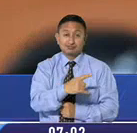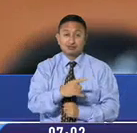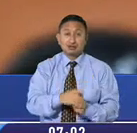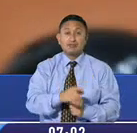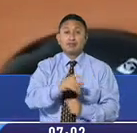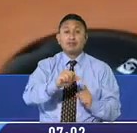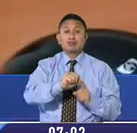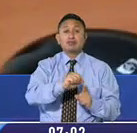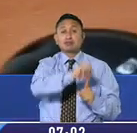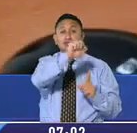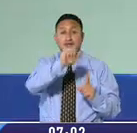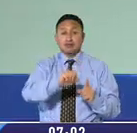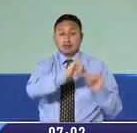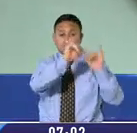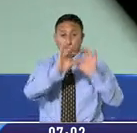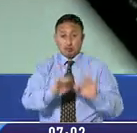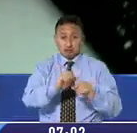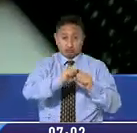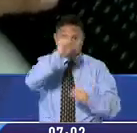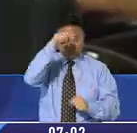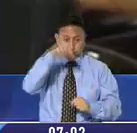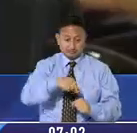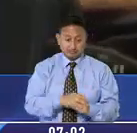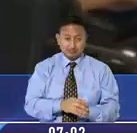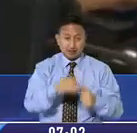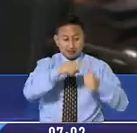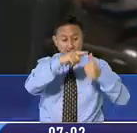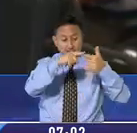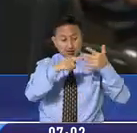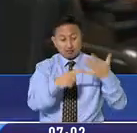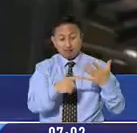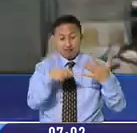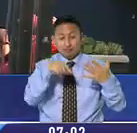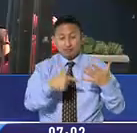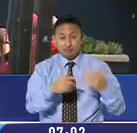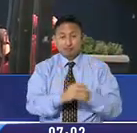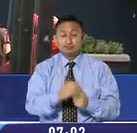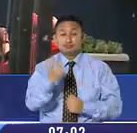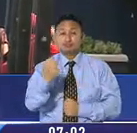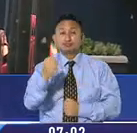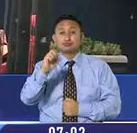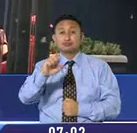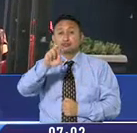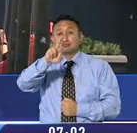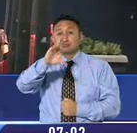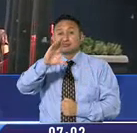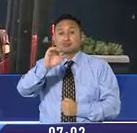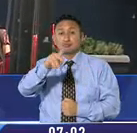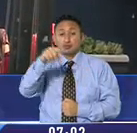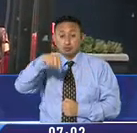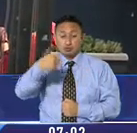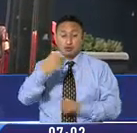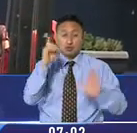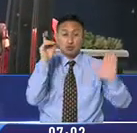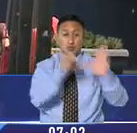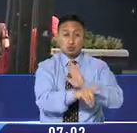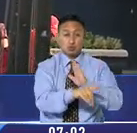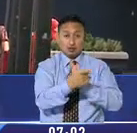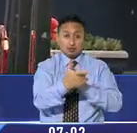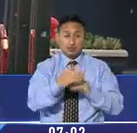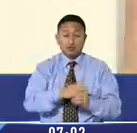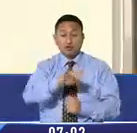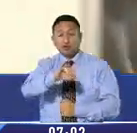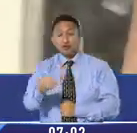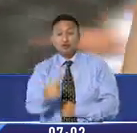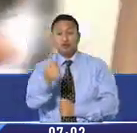del sistema informático serían algunas de las denuncias que el Servicio de Contratación Pública presentó ante la Fiscalía de Pichincha la tarde del